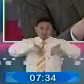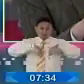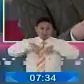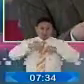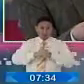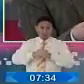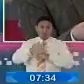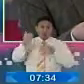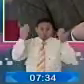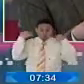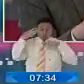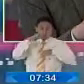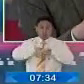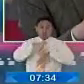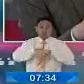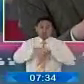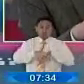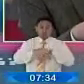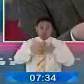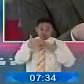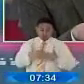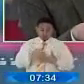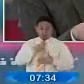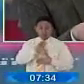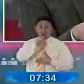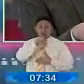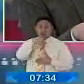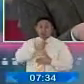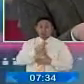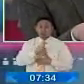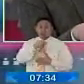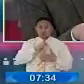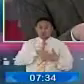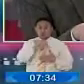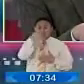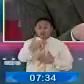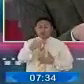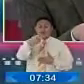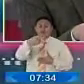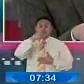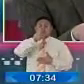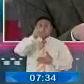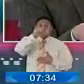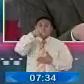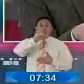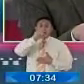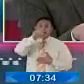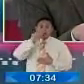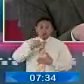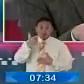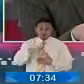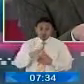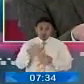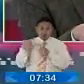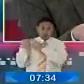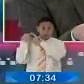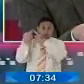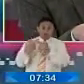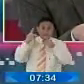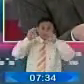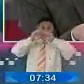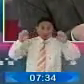conecta Guayaquil con Machala, porque el tramo que va desde Tenguel hasta Huaquillas también fue arreglada esa concesión. Es una concesión que venía